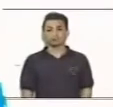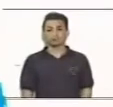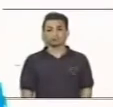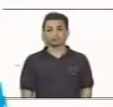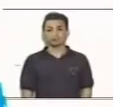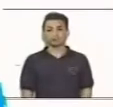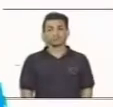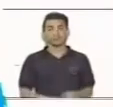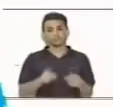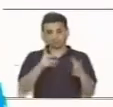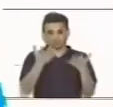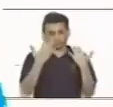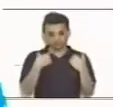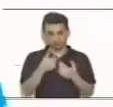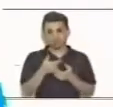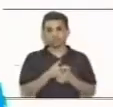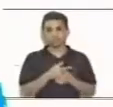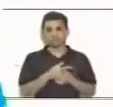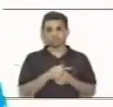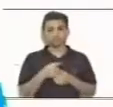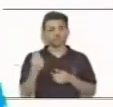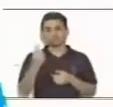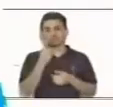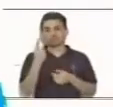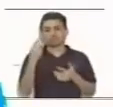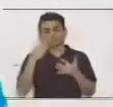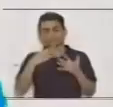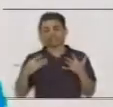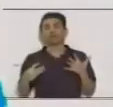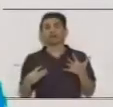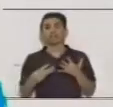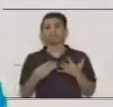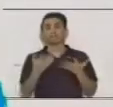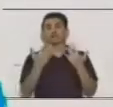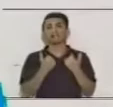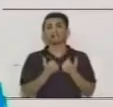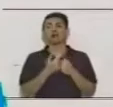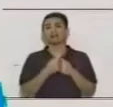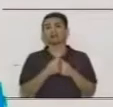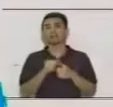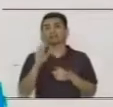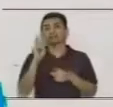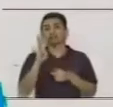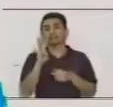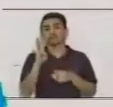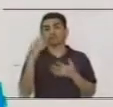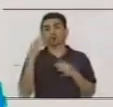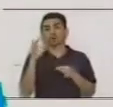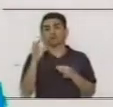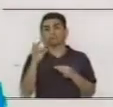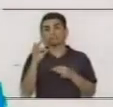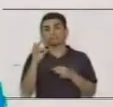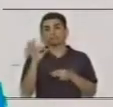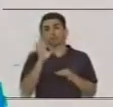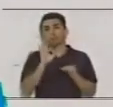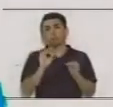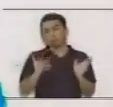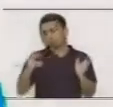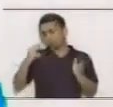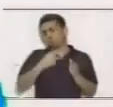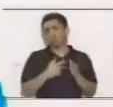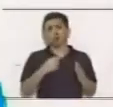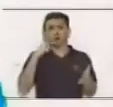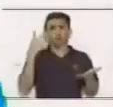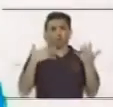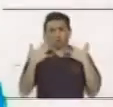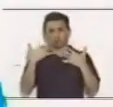subbaúl, en esa subcaja, donde tienen todos sus materiales, consíganme por favor tres hojitas o pedazos de hojitas de